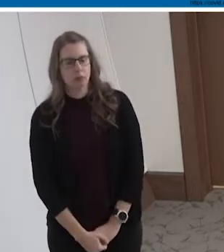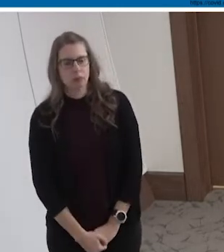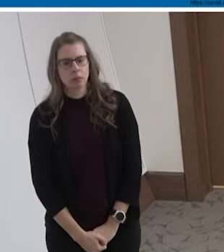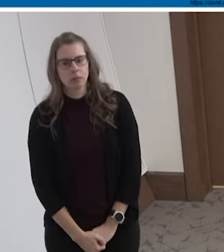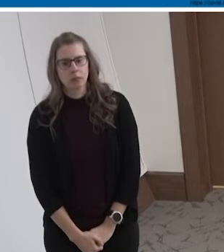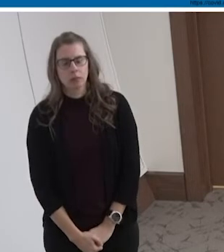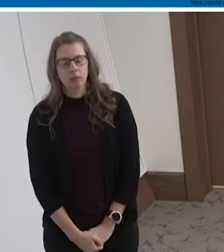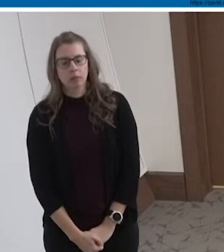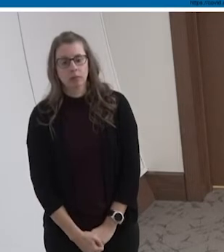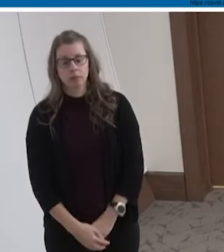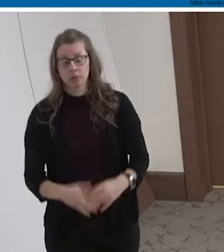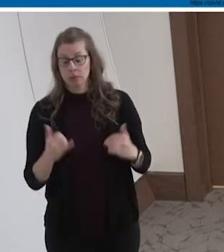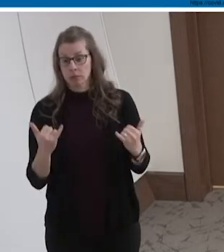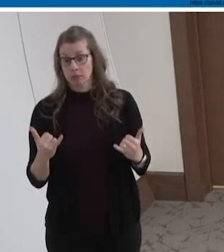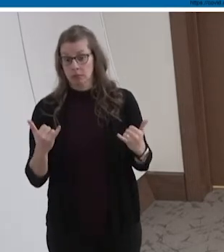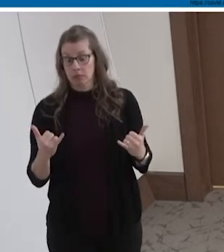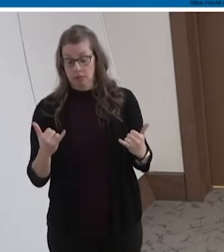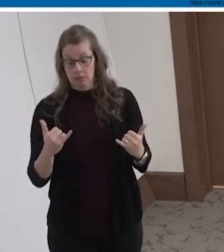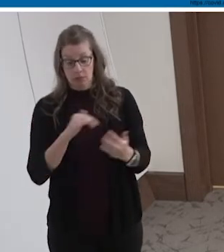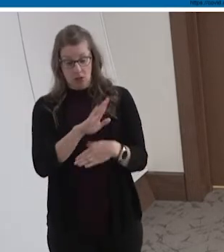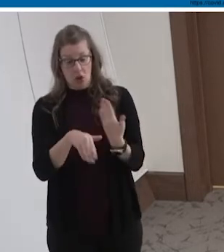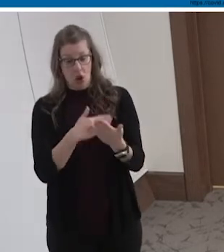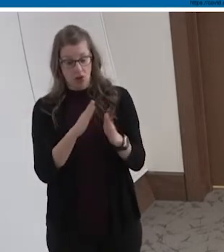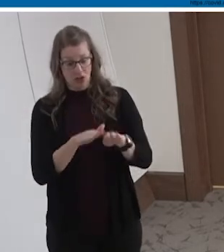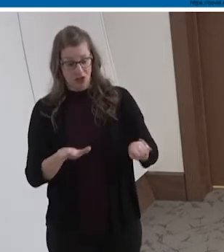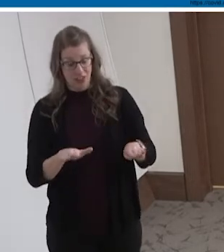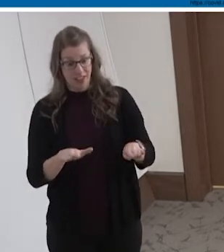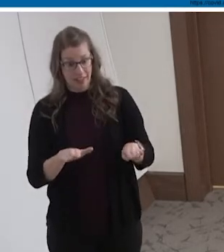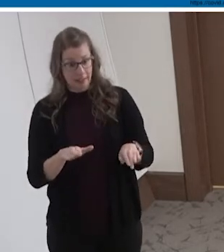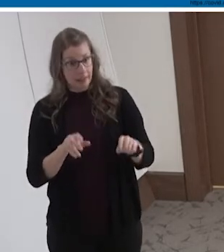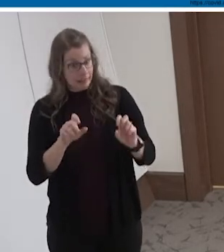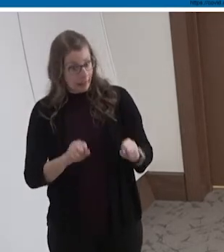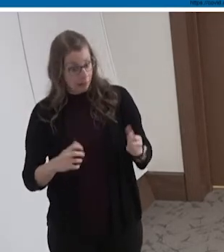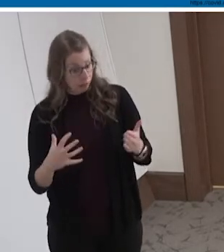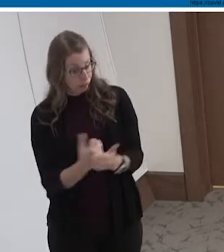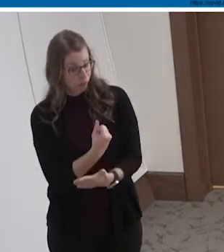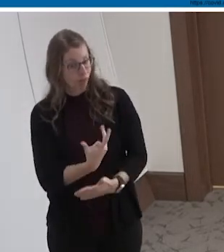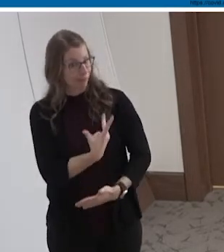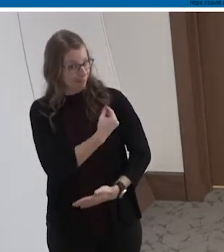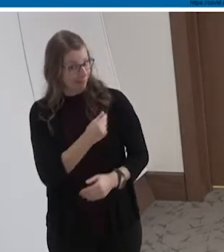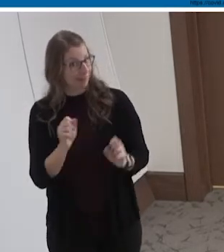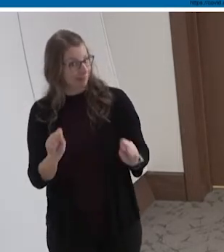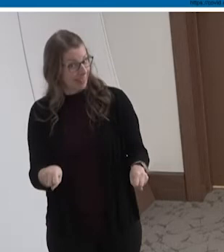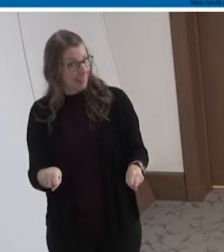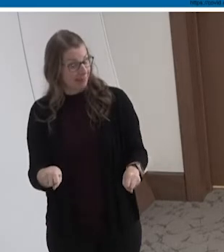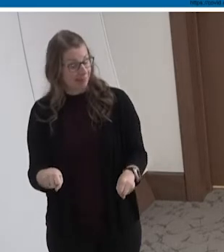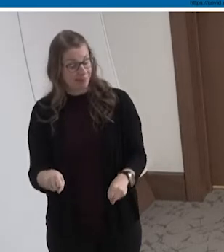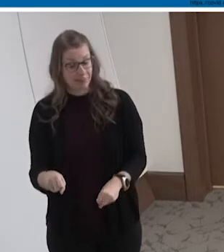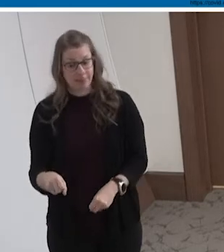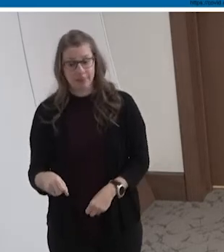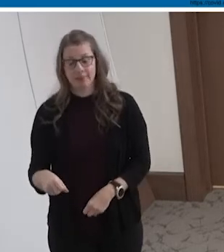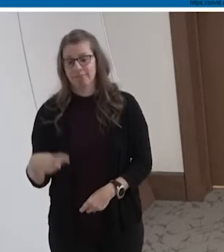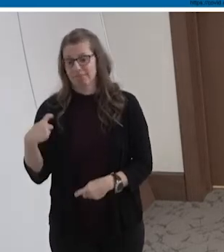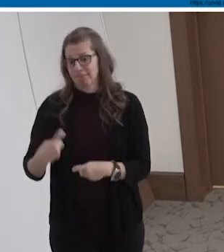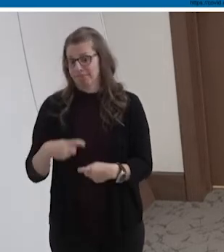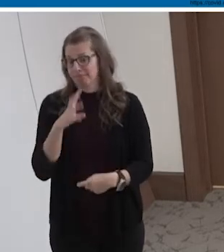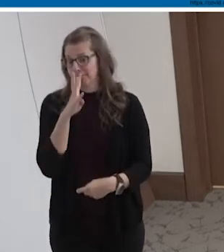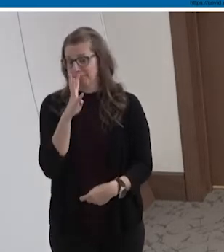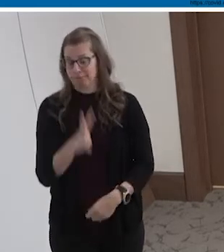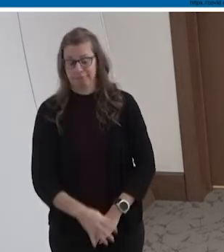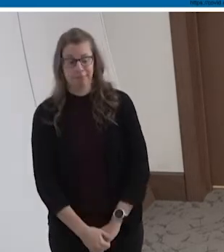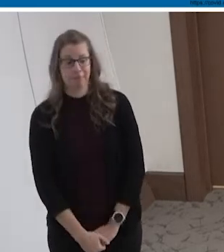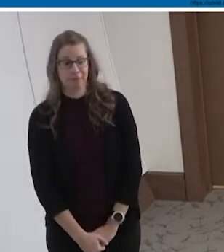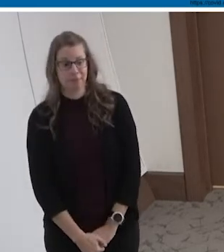infección. Now all of these children are eligible for vaccine. Ahora, todos estos niños